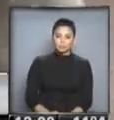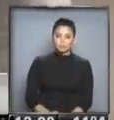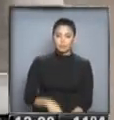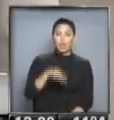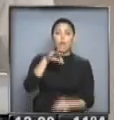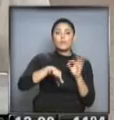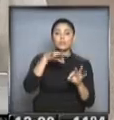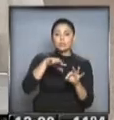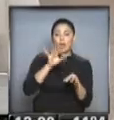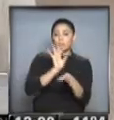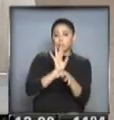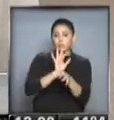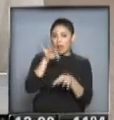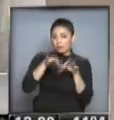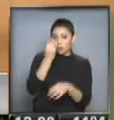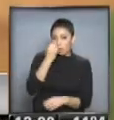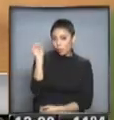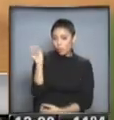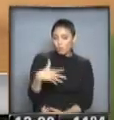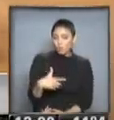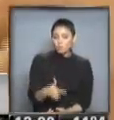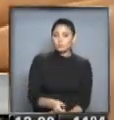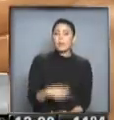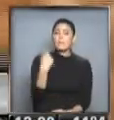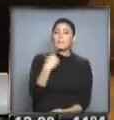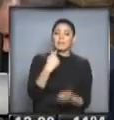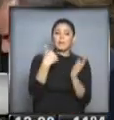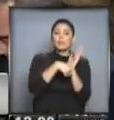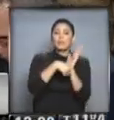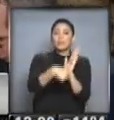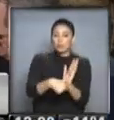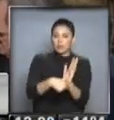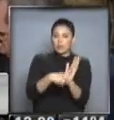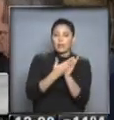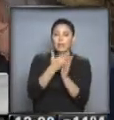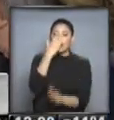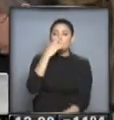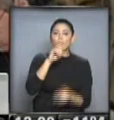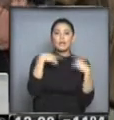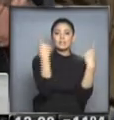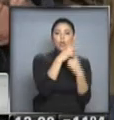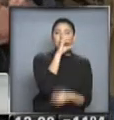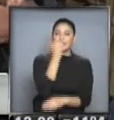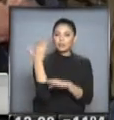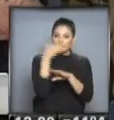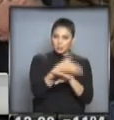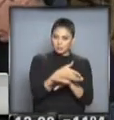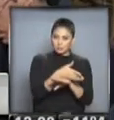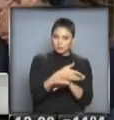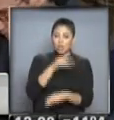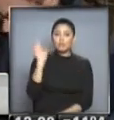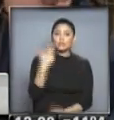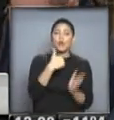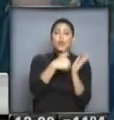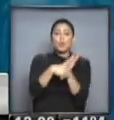Se vota como en las elecciones que ya conocemos, presentando el documento e ingresando al cuarto oscuro. Todos